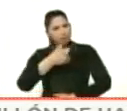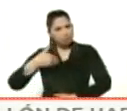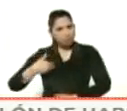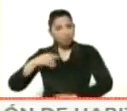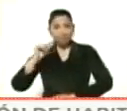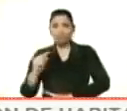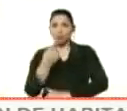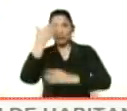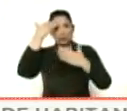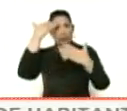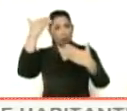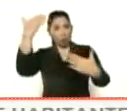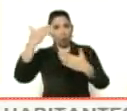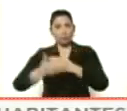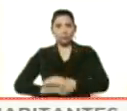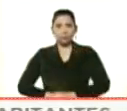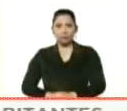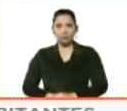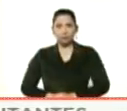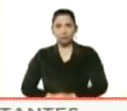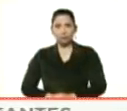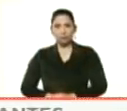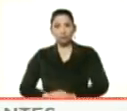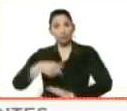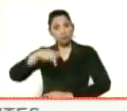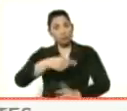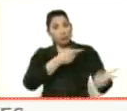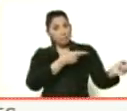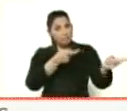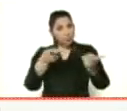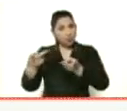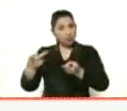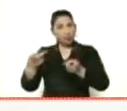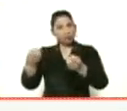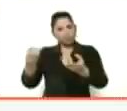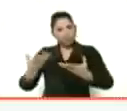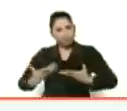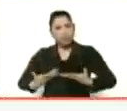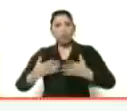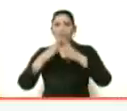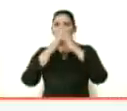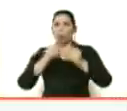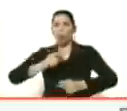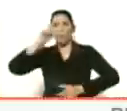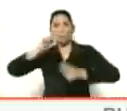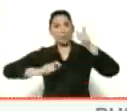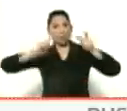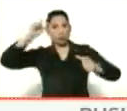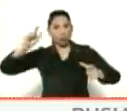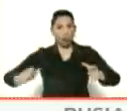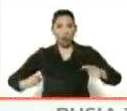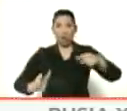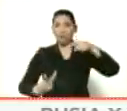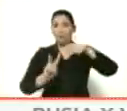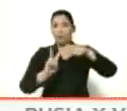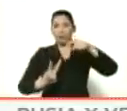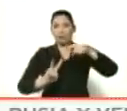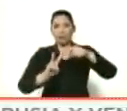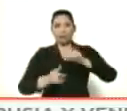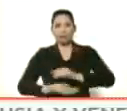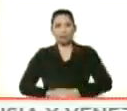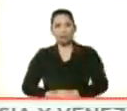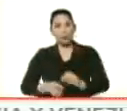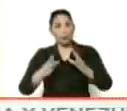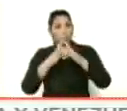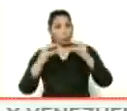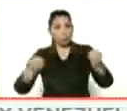primer lugar, saludar a través de esta invitación que me haces a todo el personal de Venezolana de Televisión y de